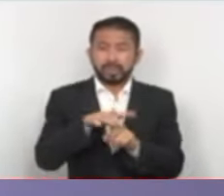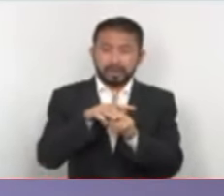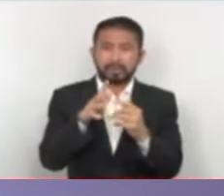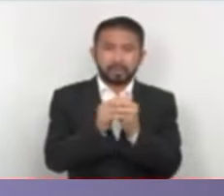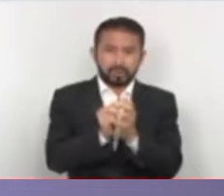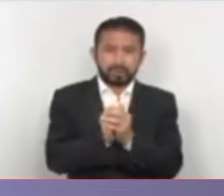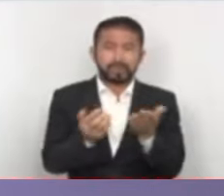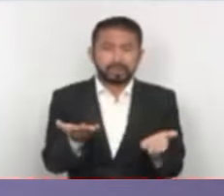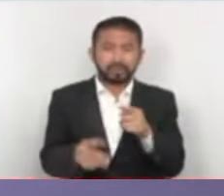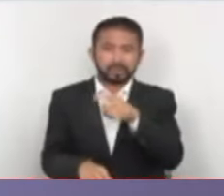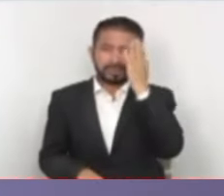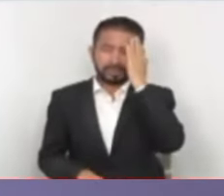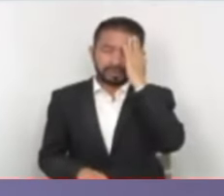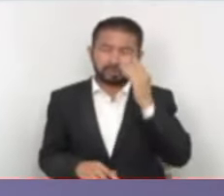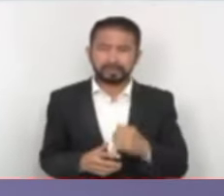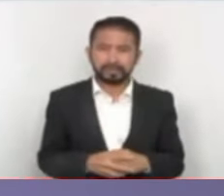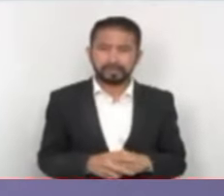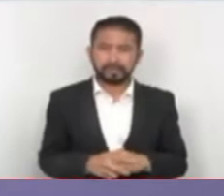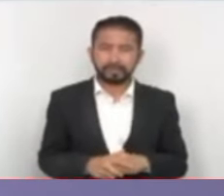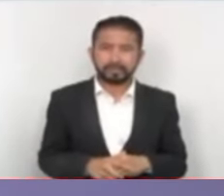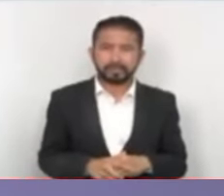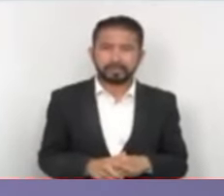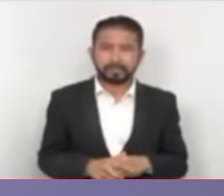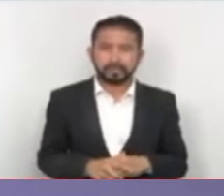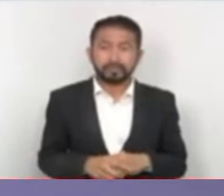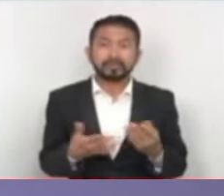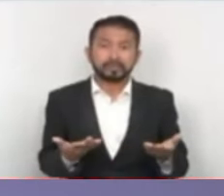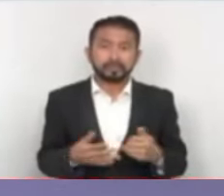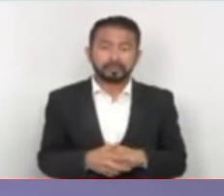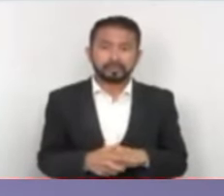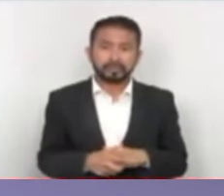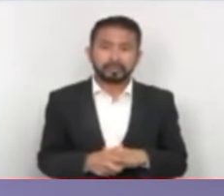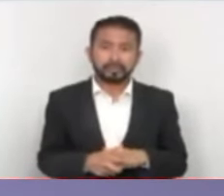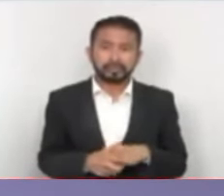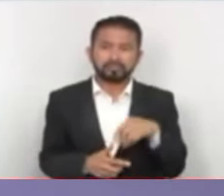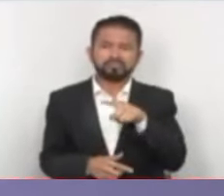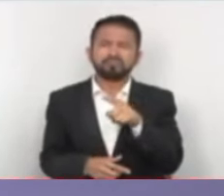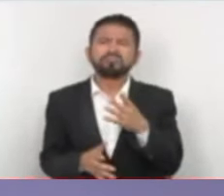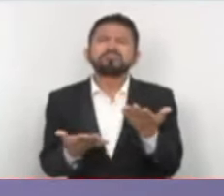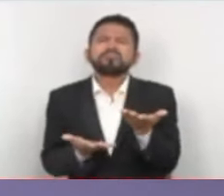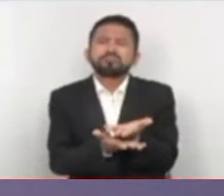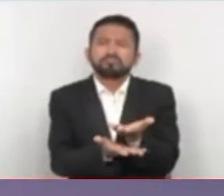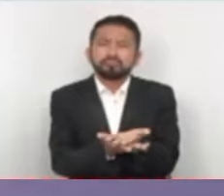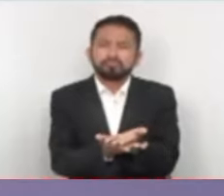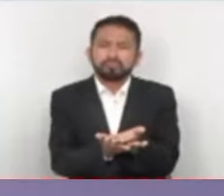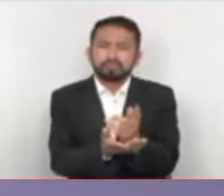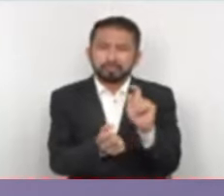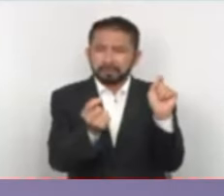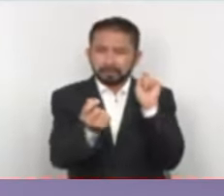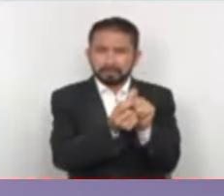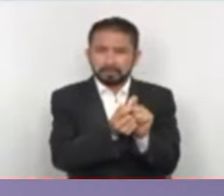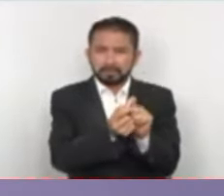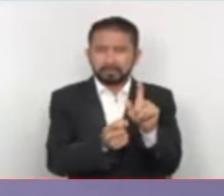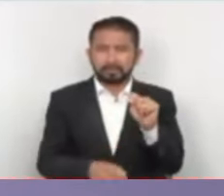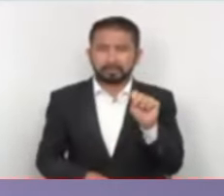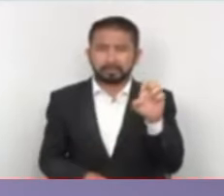usted algunas sabrá y se habrá dado cuenta, ¿qué aportes se daría específicamente